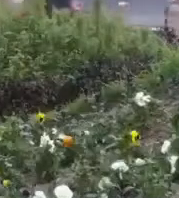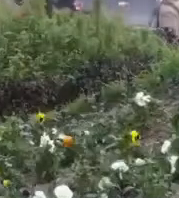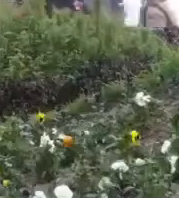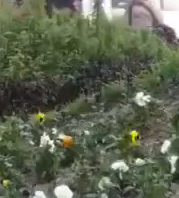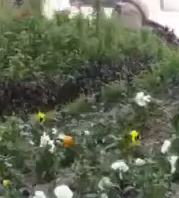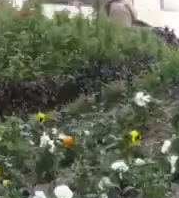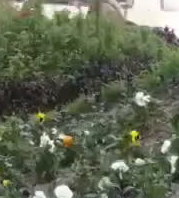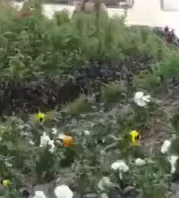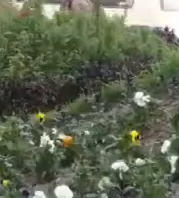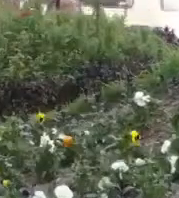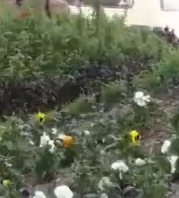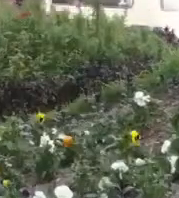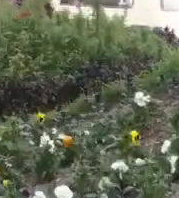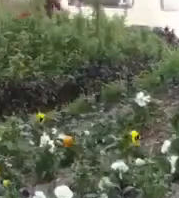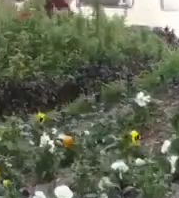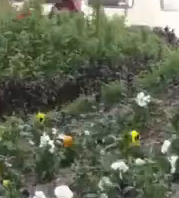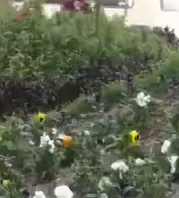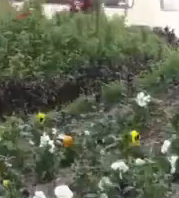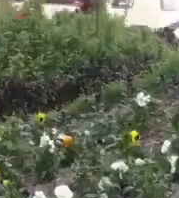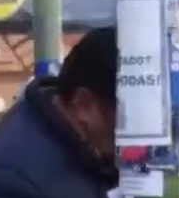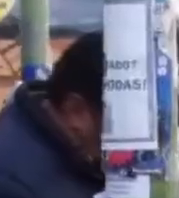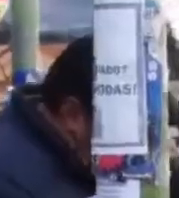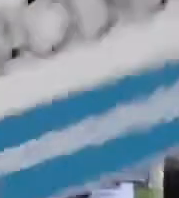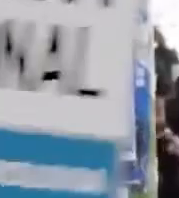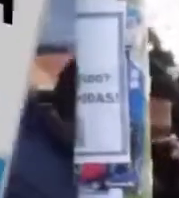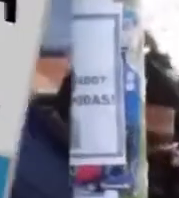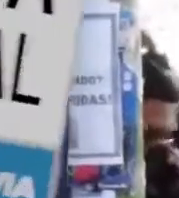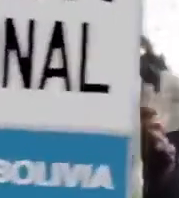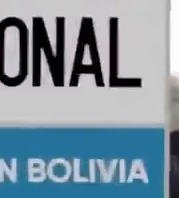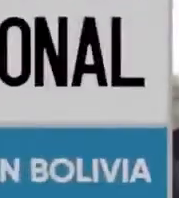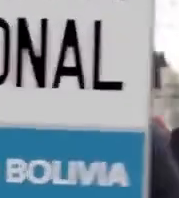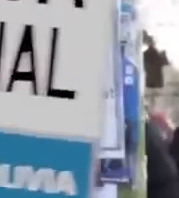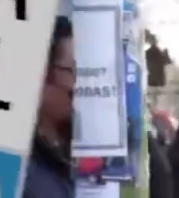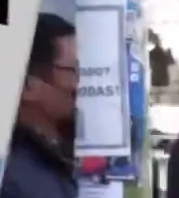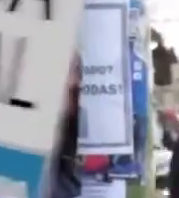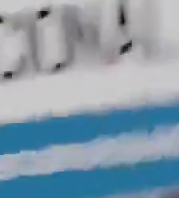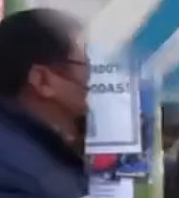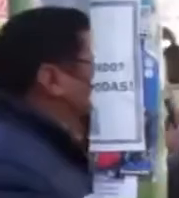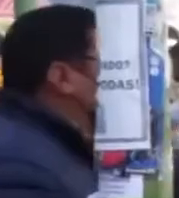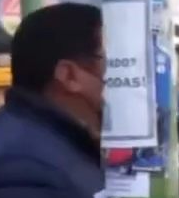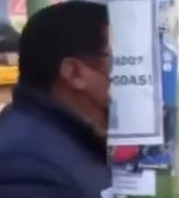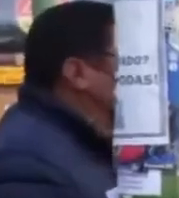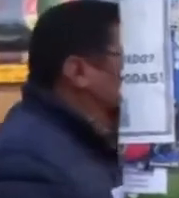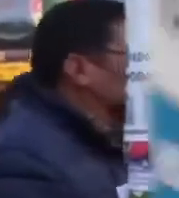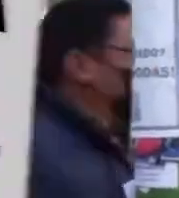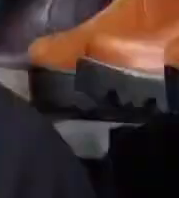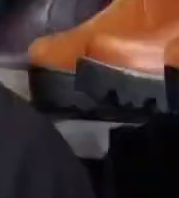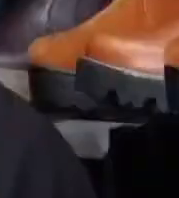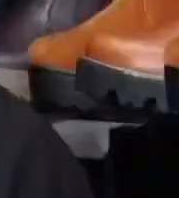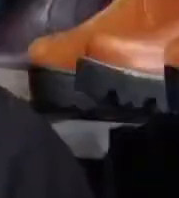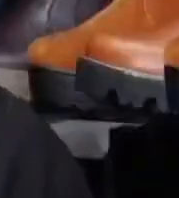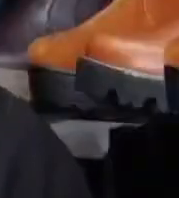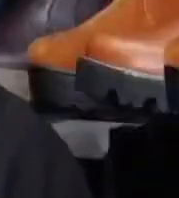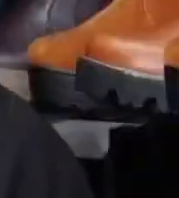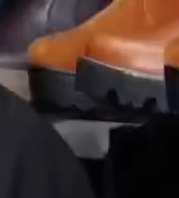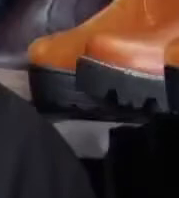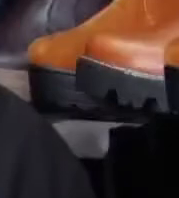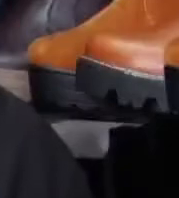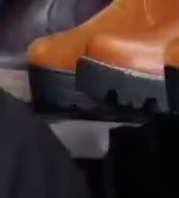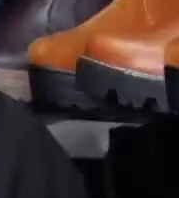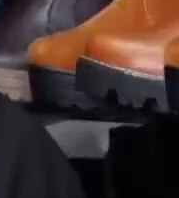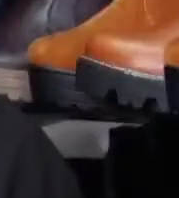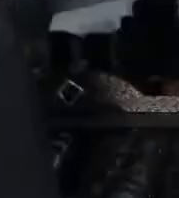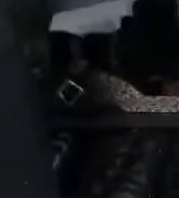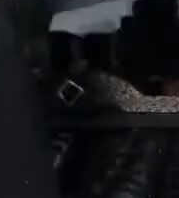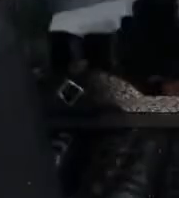Amigos de Bolivia TV, no se pueden perder el programa de esta noche. En Marca Nacional irá de visita a la empresa de calzados Milenios. Métele ganas,